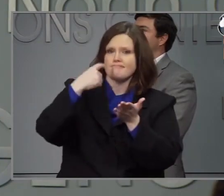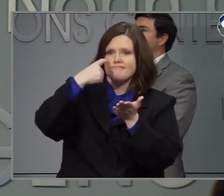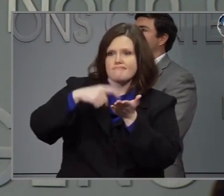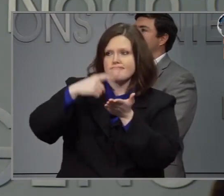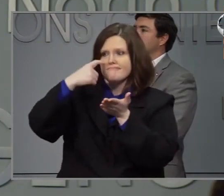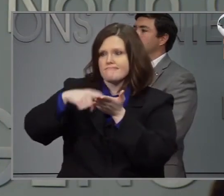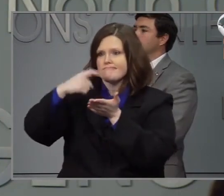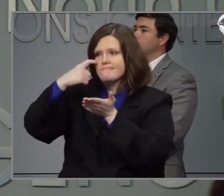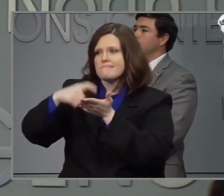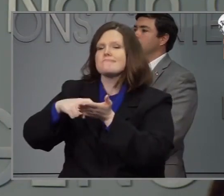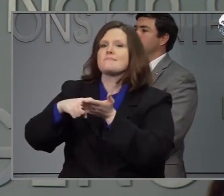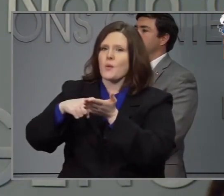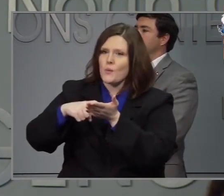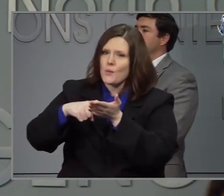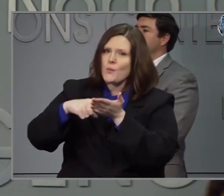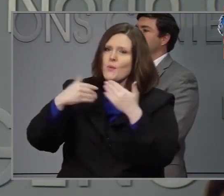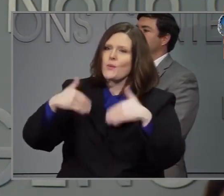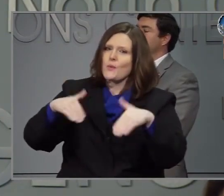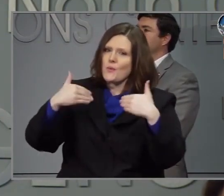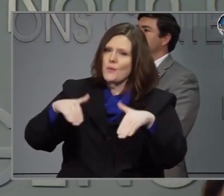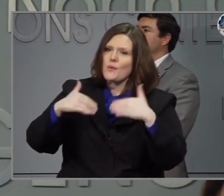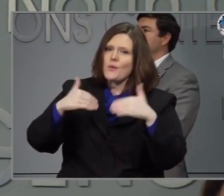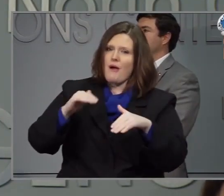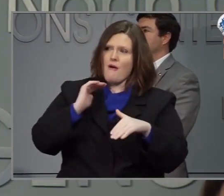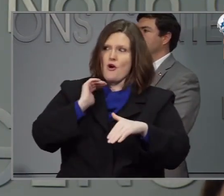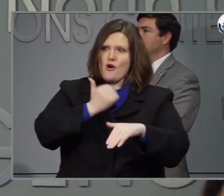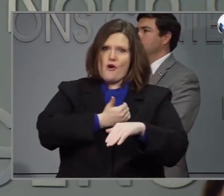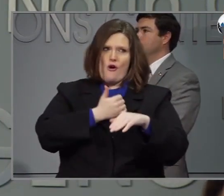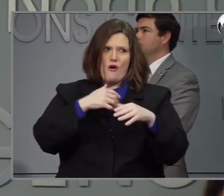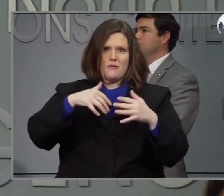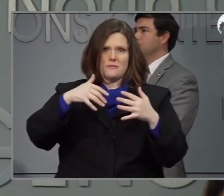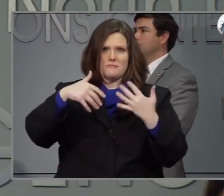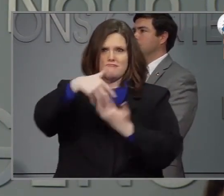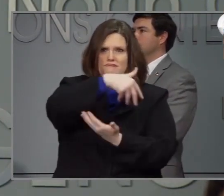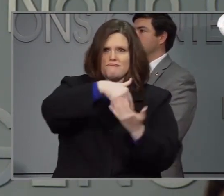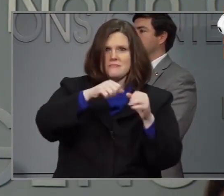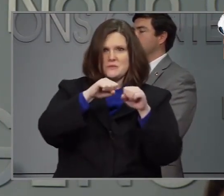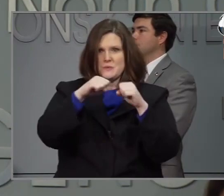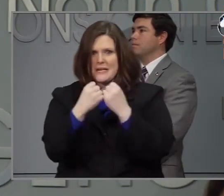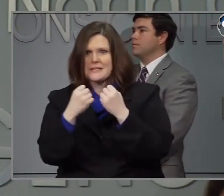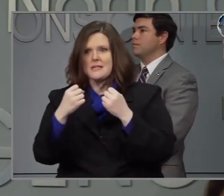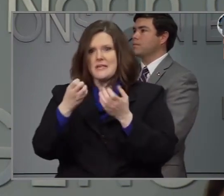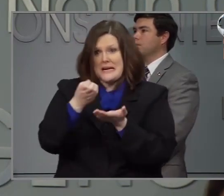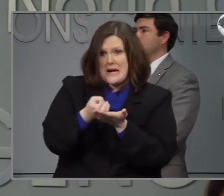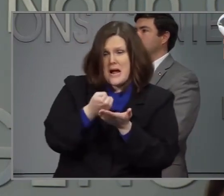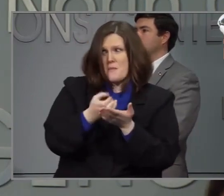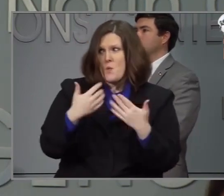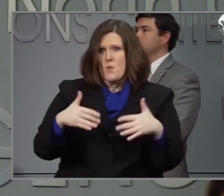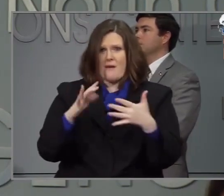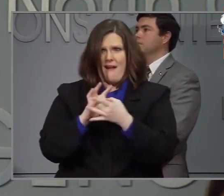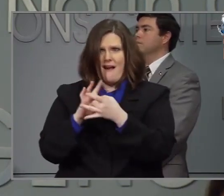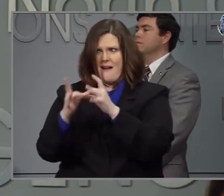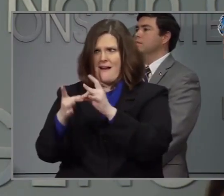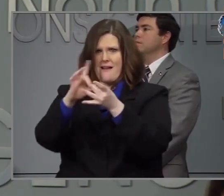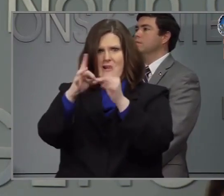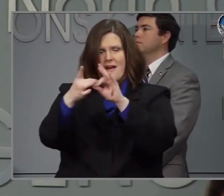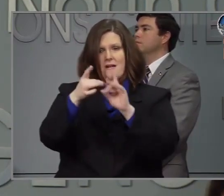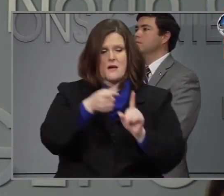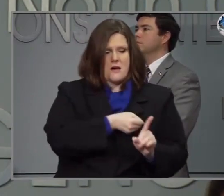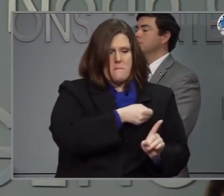semanas hemos visto cómo estamos tan relacionados en nuestra sociedad y nuestra economía